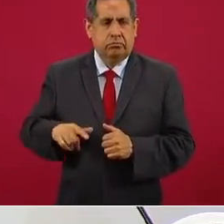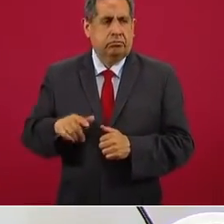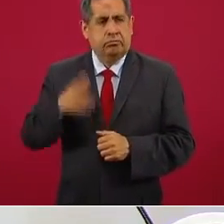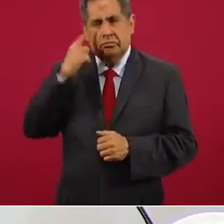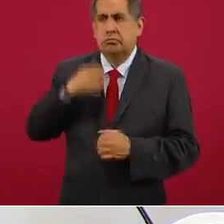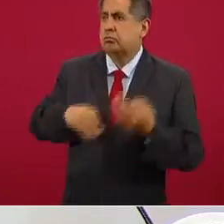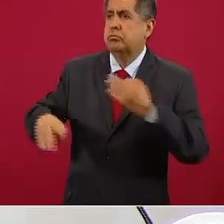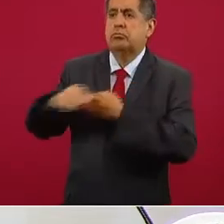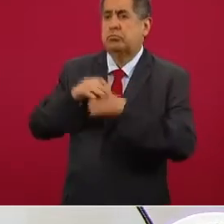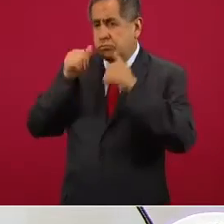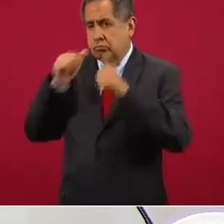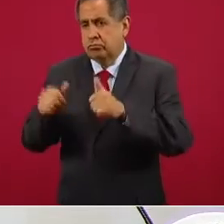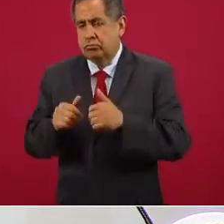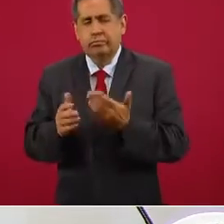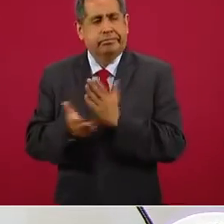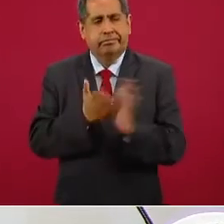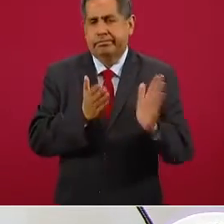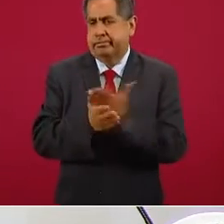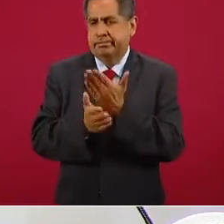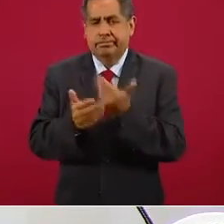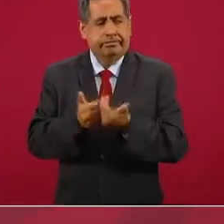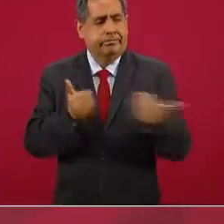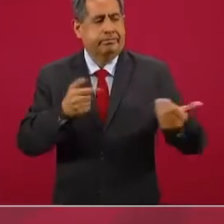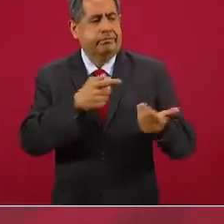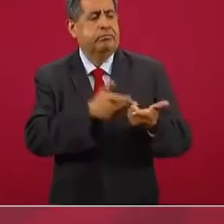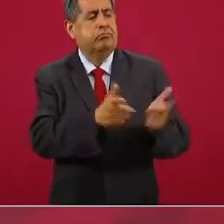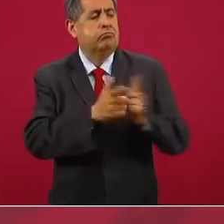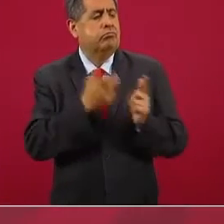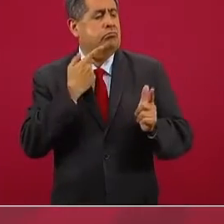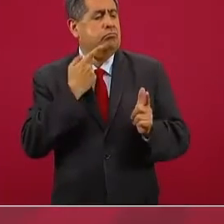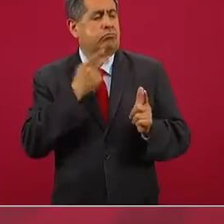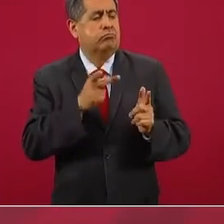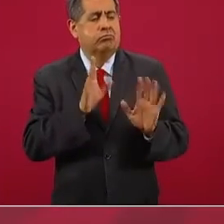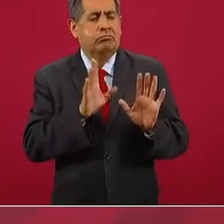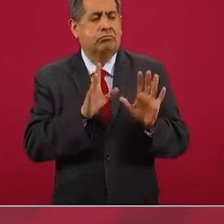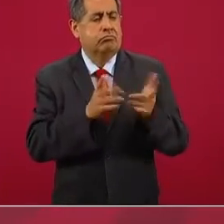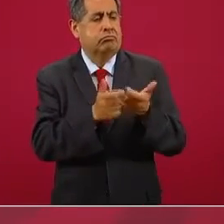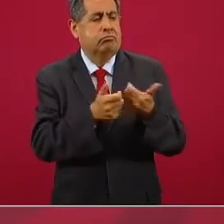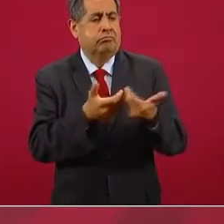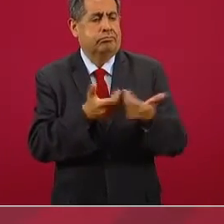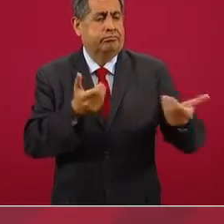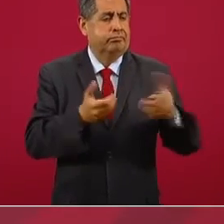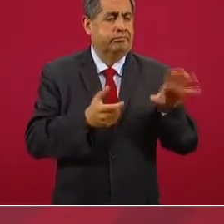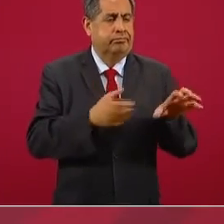todos, y otra cosa son los partidos, que como su nombre lo indica, es una parte.